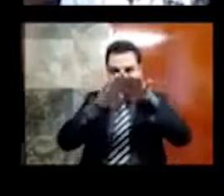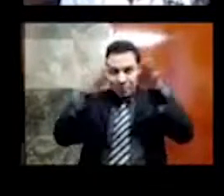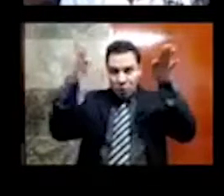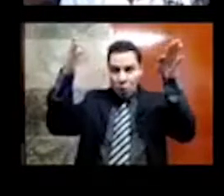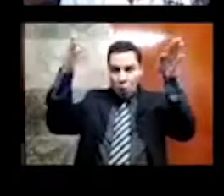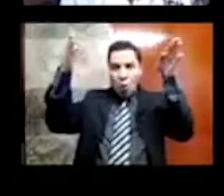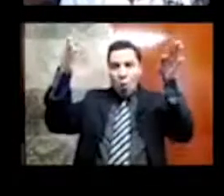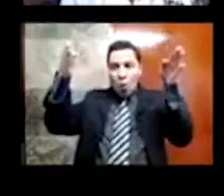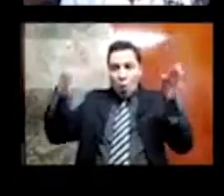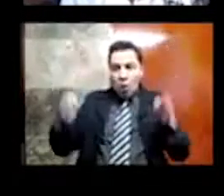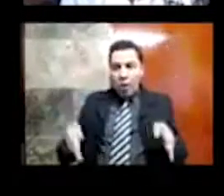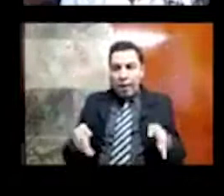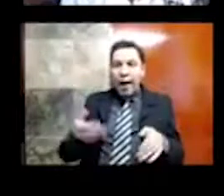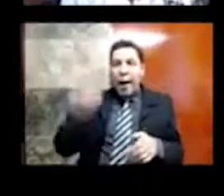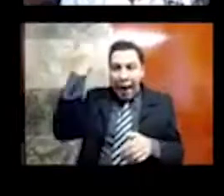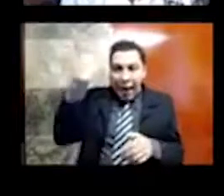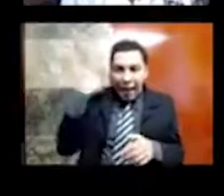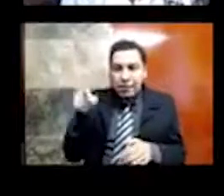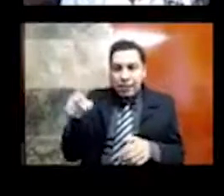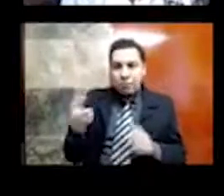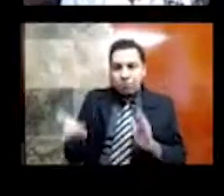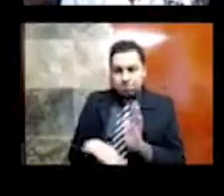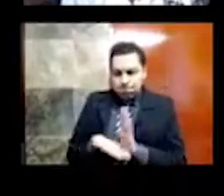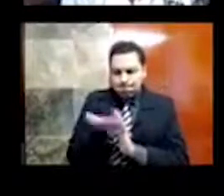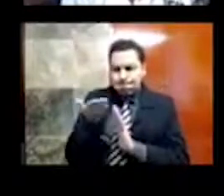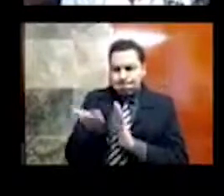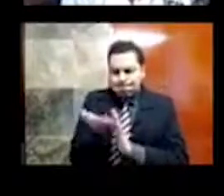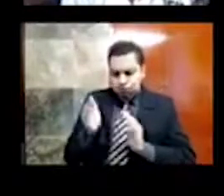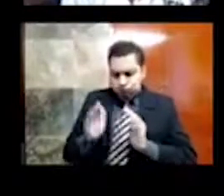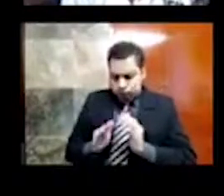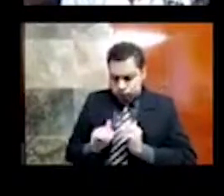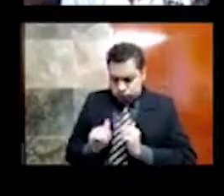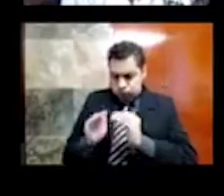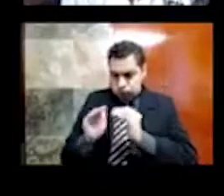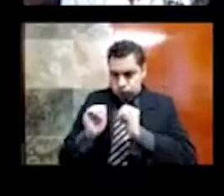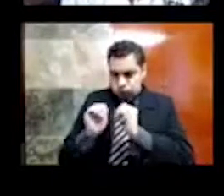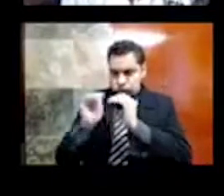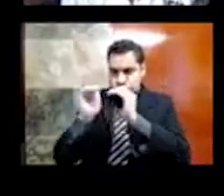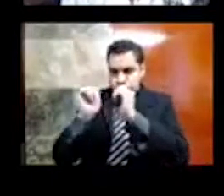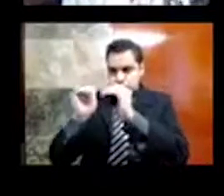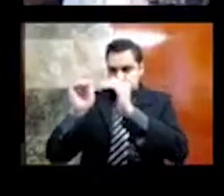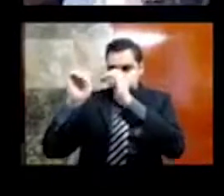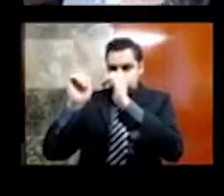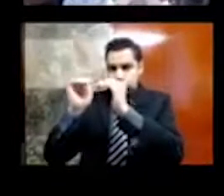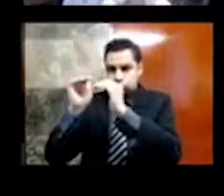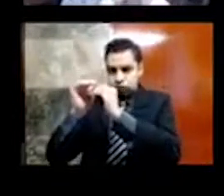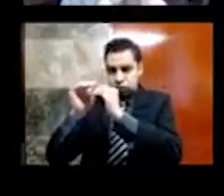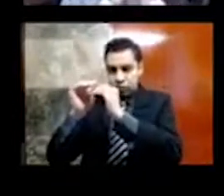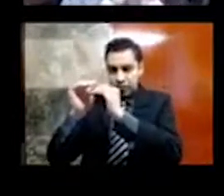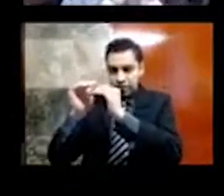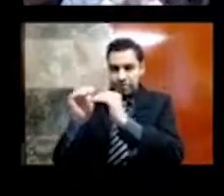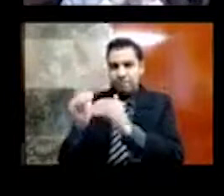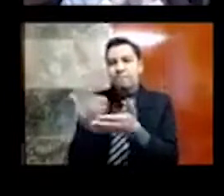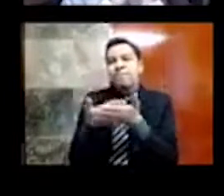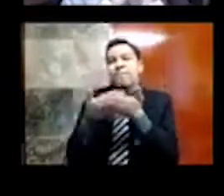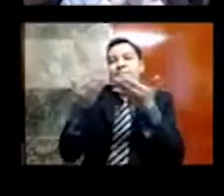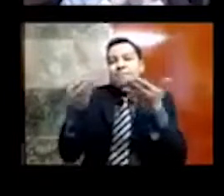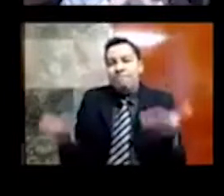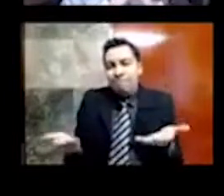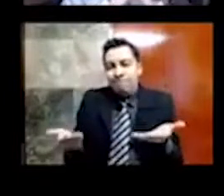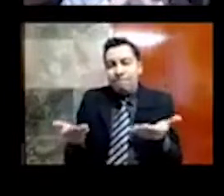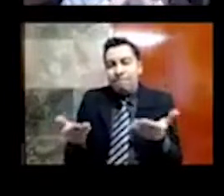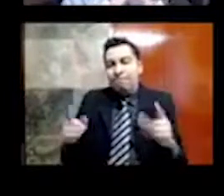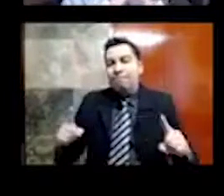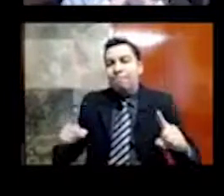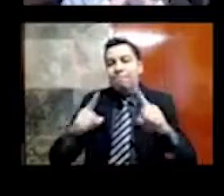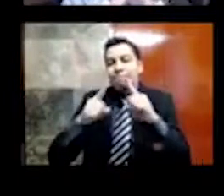españoles. Era un cerro ya, tenía ocho siglos. ¿Los españoles llegan primero a Tlaxcala? Sí, sí, primero a Tlaxcala. Después ahí es donde